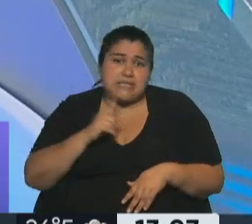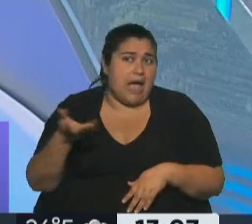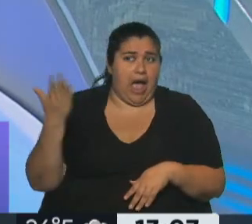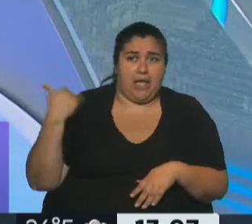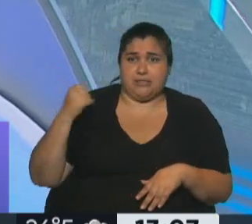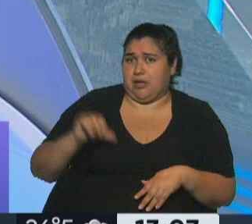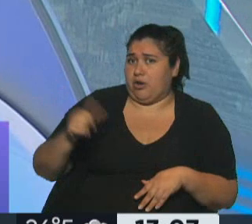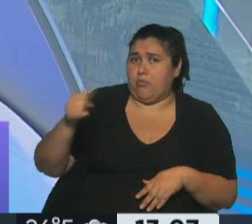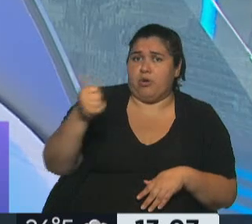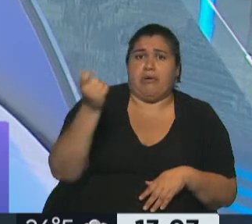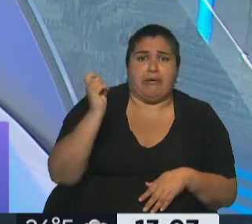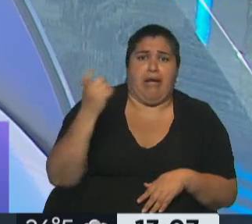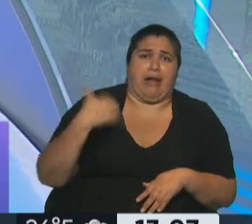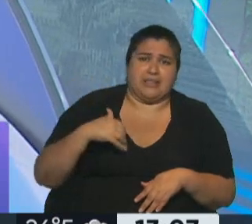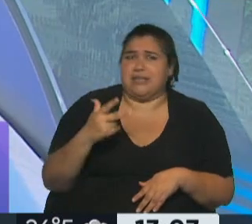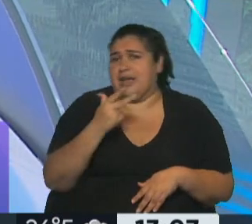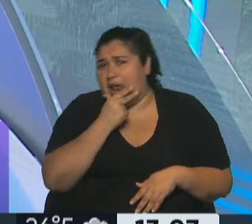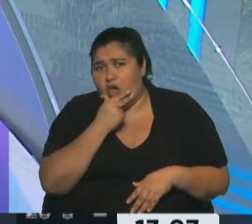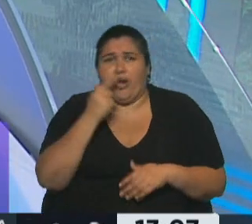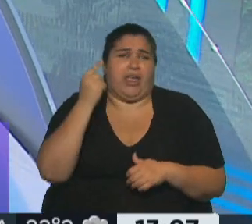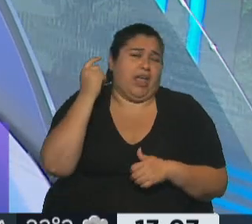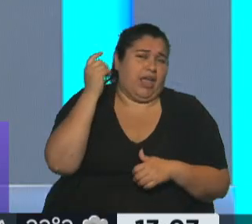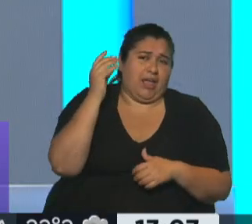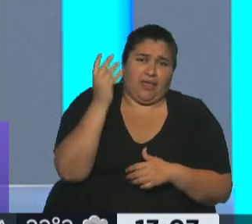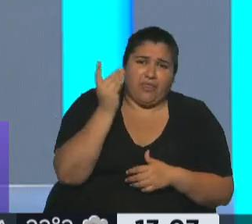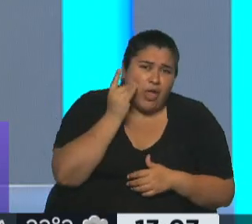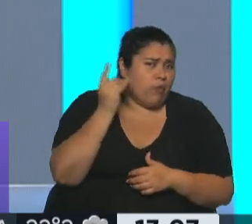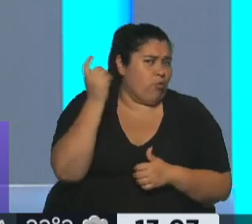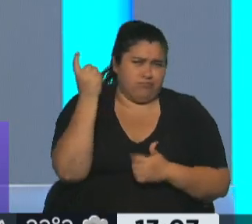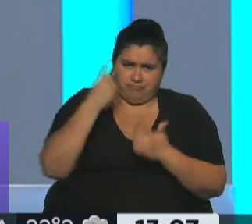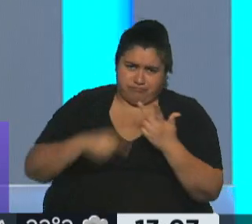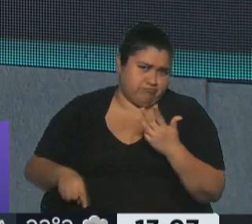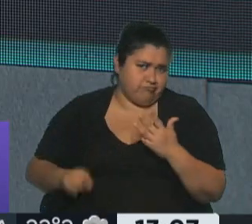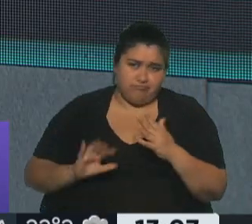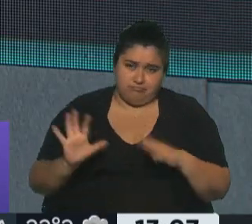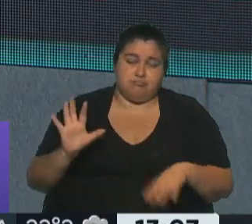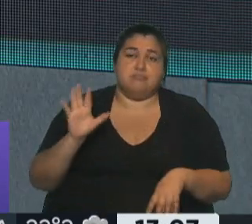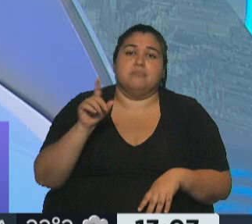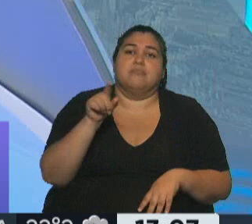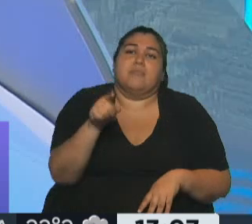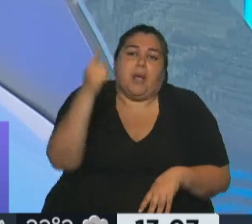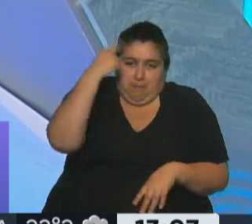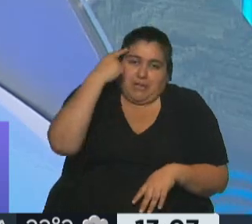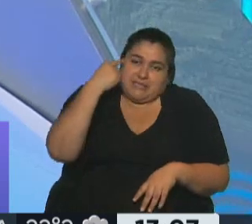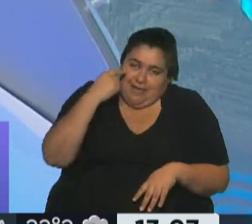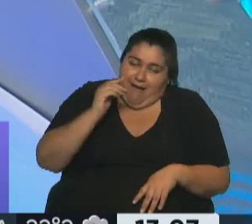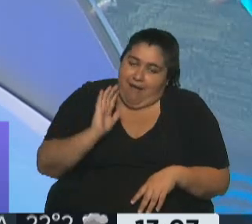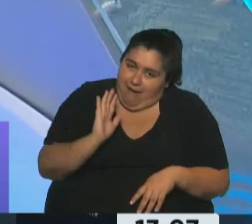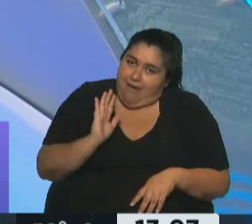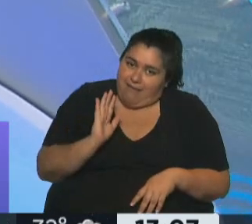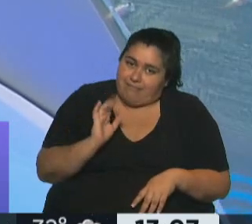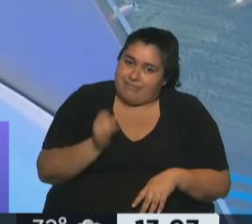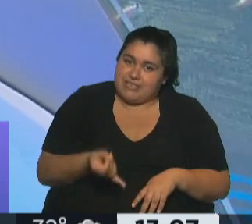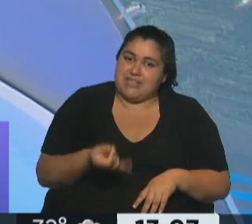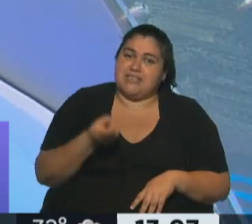anterior Messi escalón Martínez bueno esta vez solamente está vi escalón abajo y Sí me parece que en esta Pero